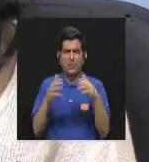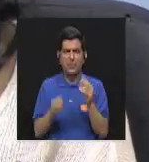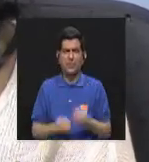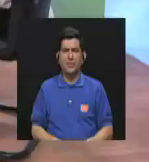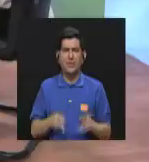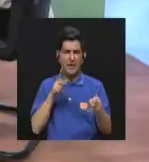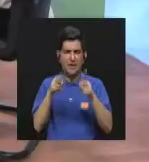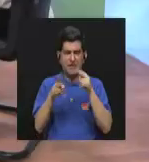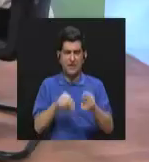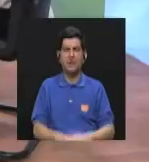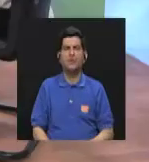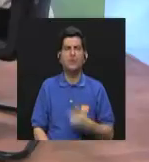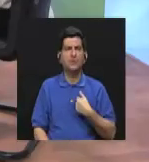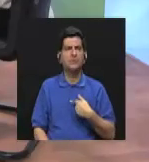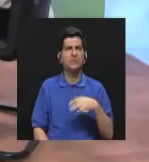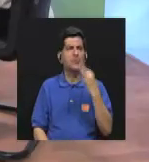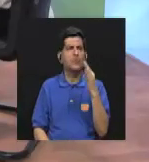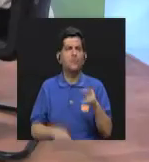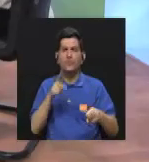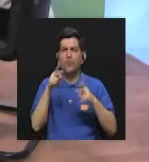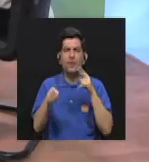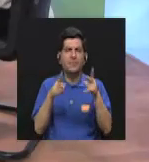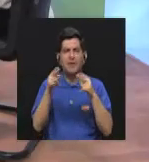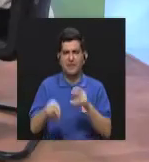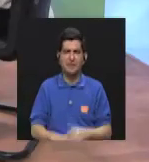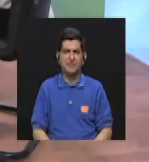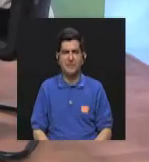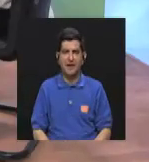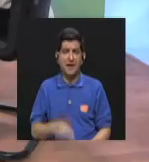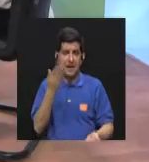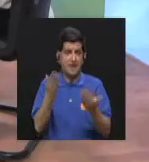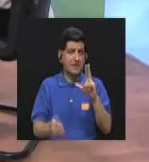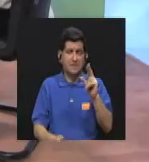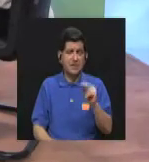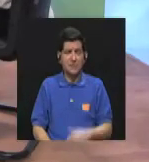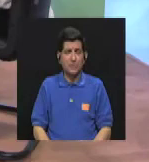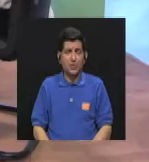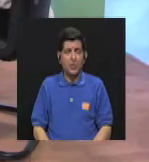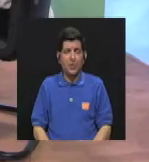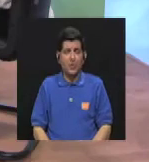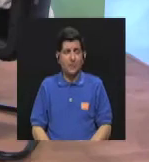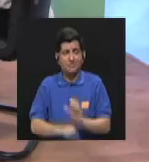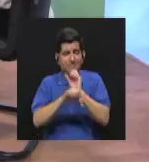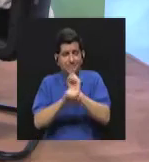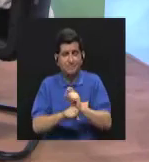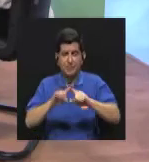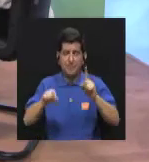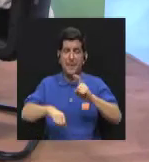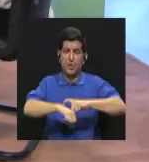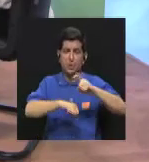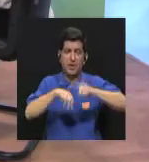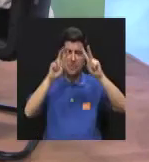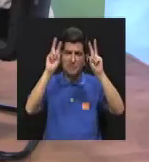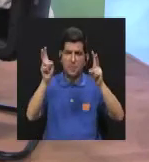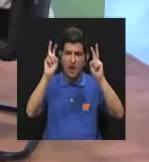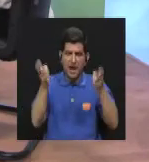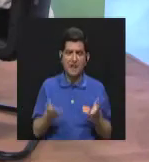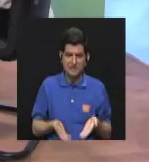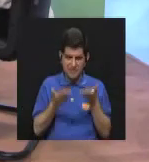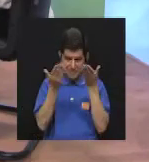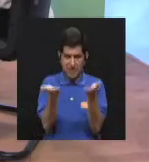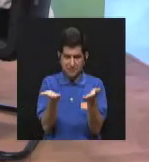una manera de editar que puede ser, no, tal vez no sea muy ortodoxa, pero yo le doy como tiempos a los temas, ajá.